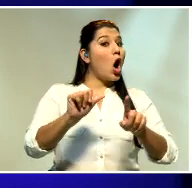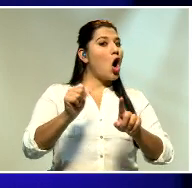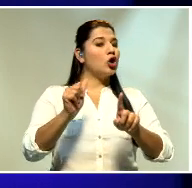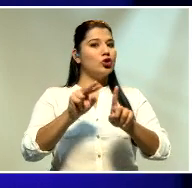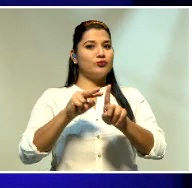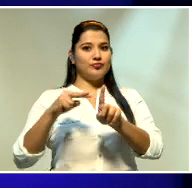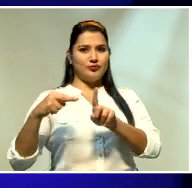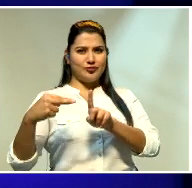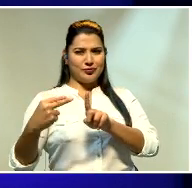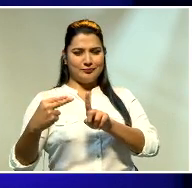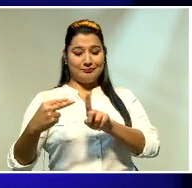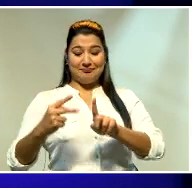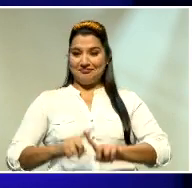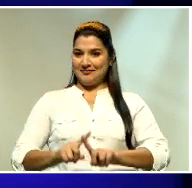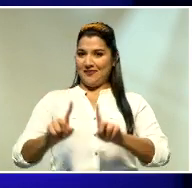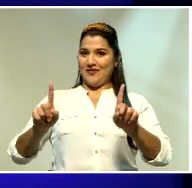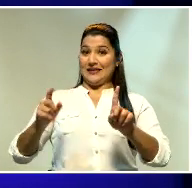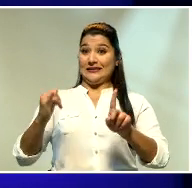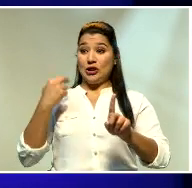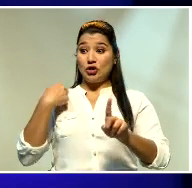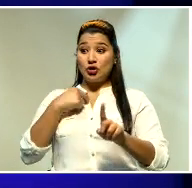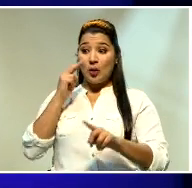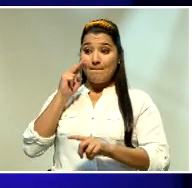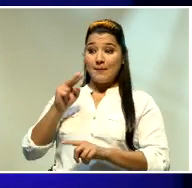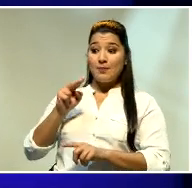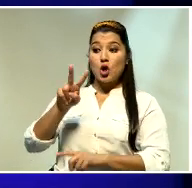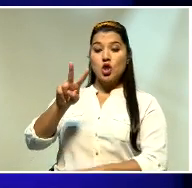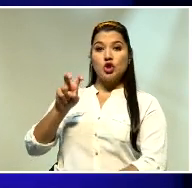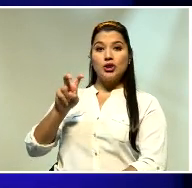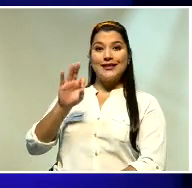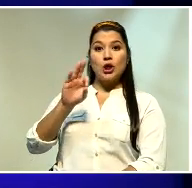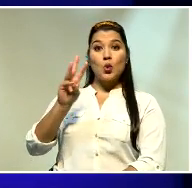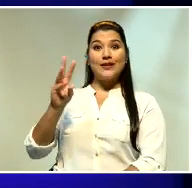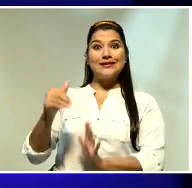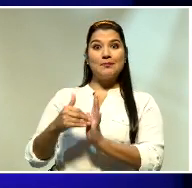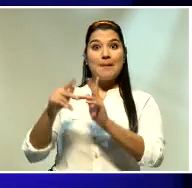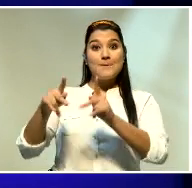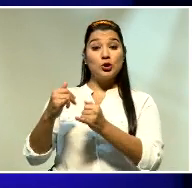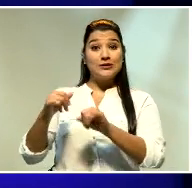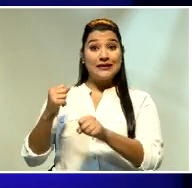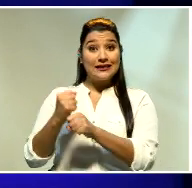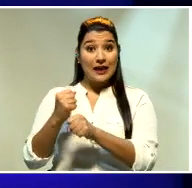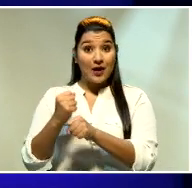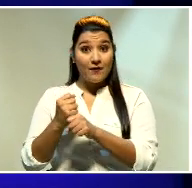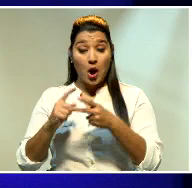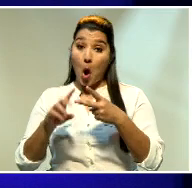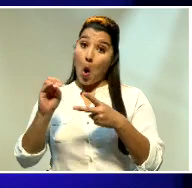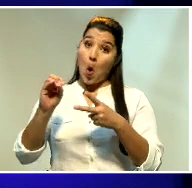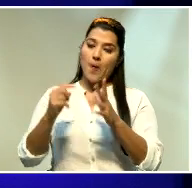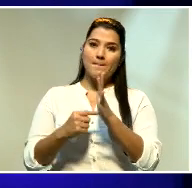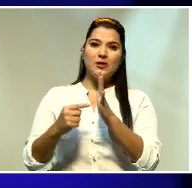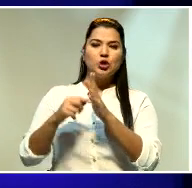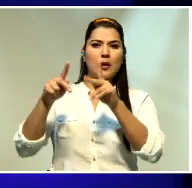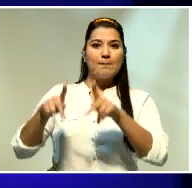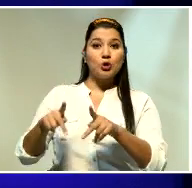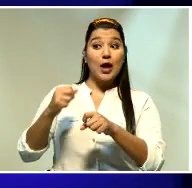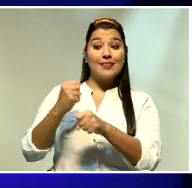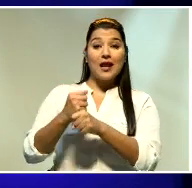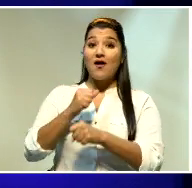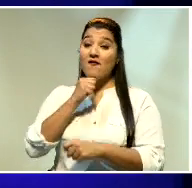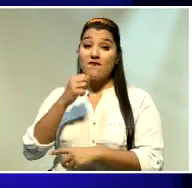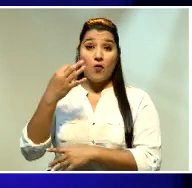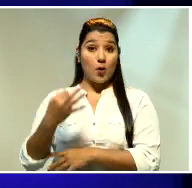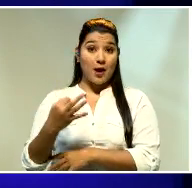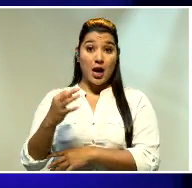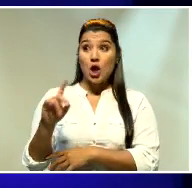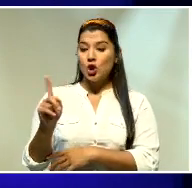uno enfoca a las 296,000 personas sin empleo o al millón de trabajadores informales que no están cubiertos